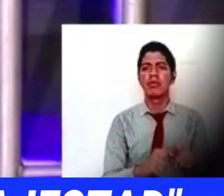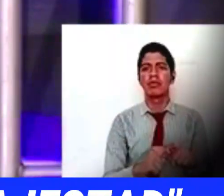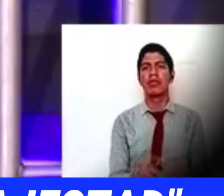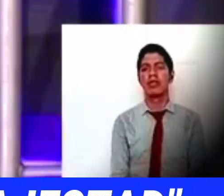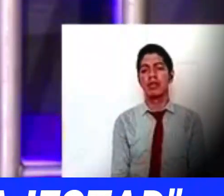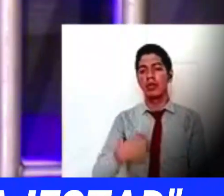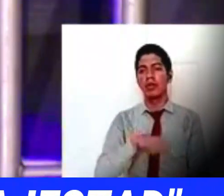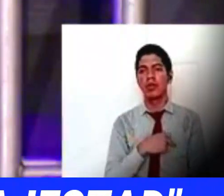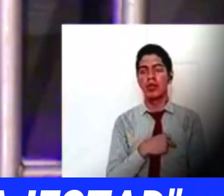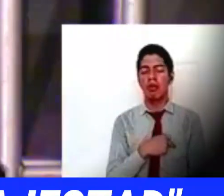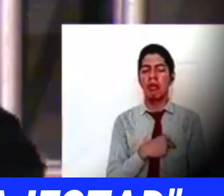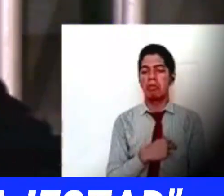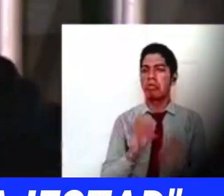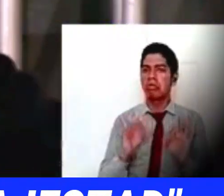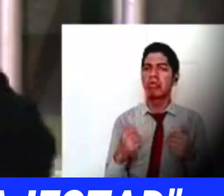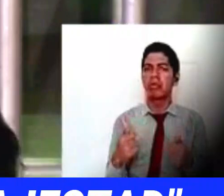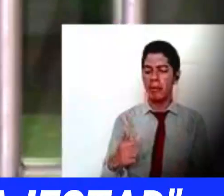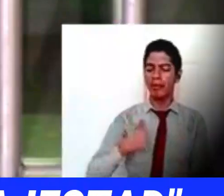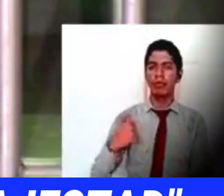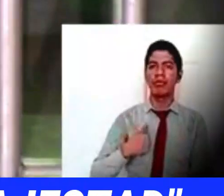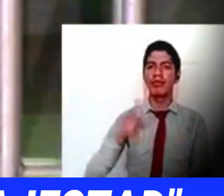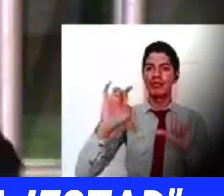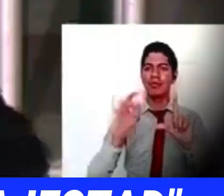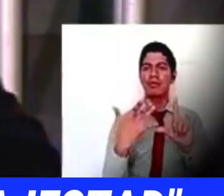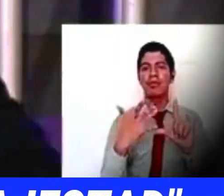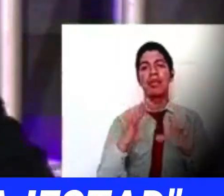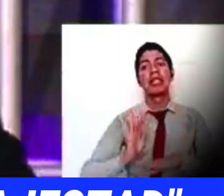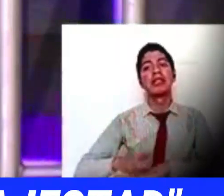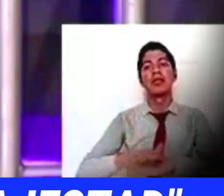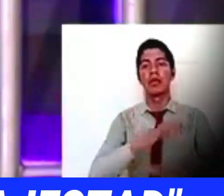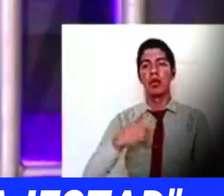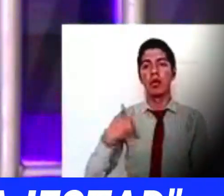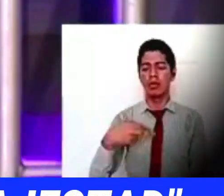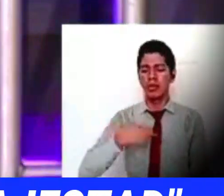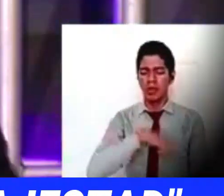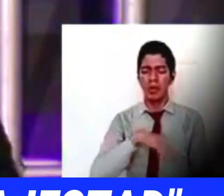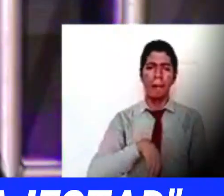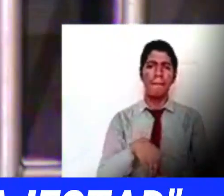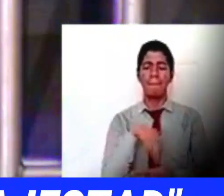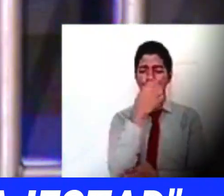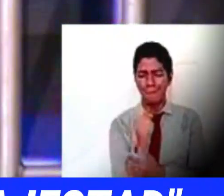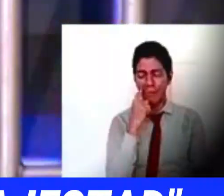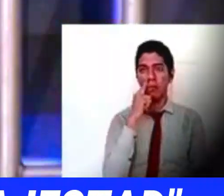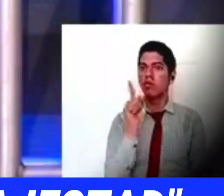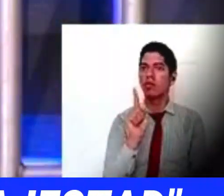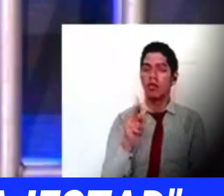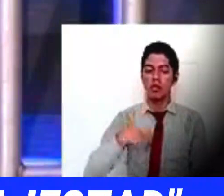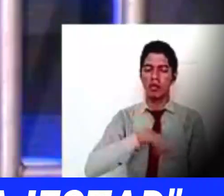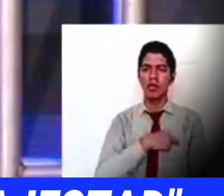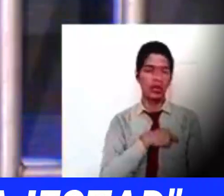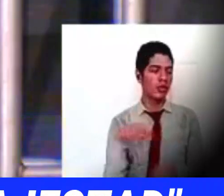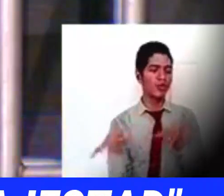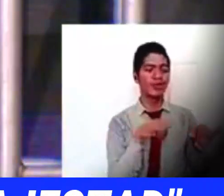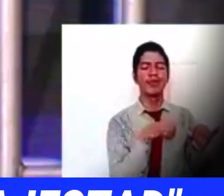este tiempo de la virtualidad. Oh, muchachos, no vamos a desmayar. No valíamos nada como David. No teníamos sueños ni nada, ni un